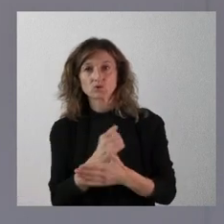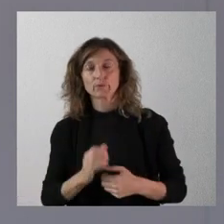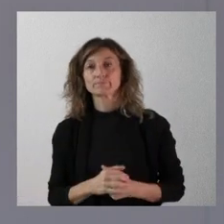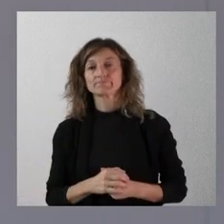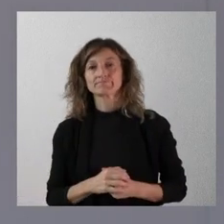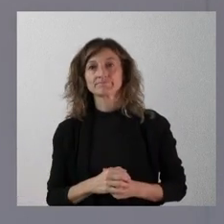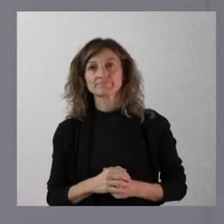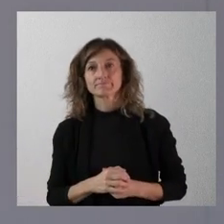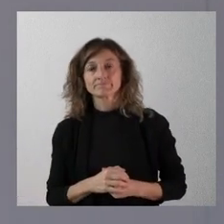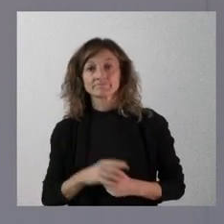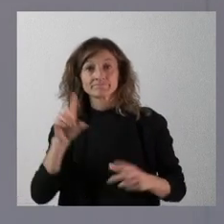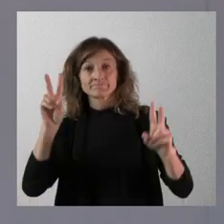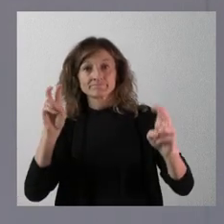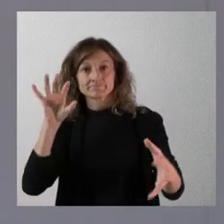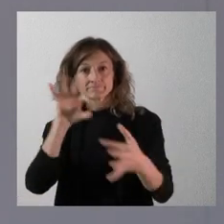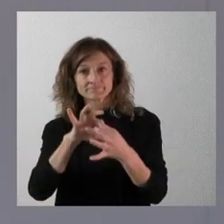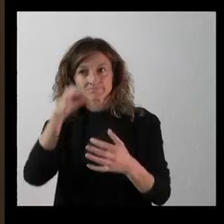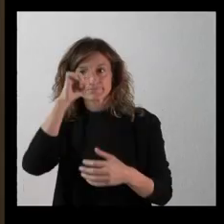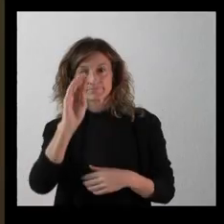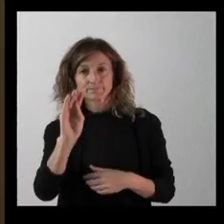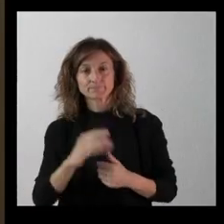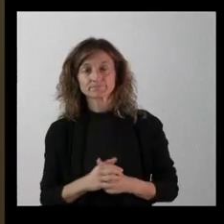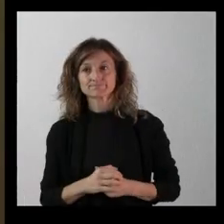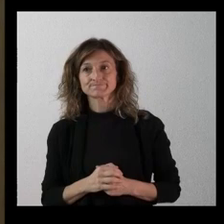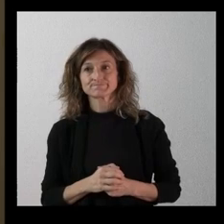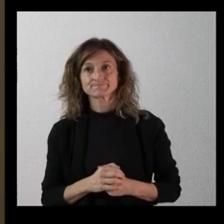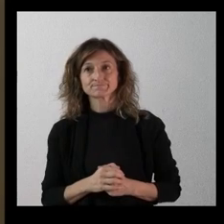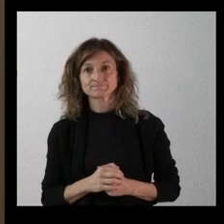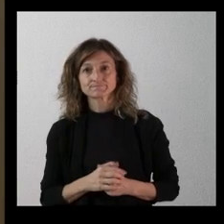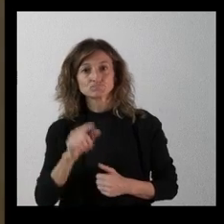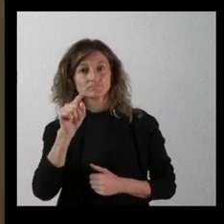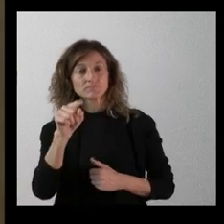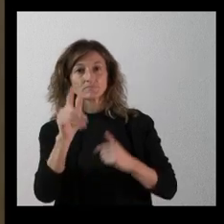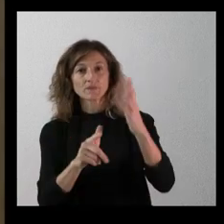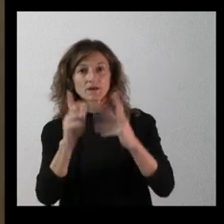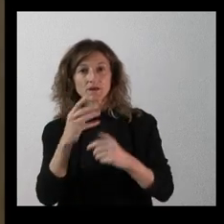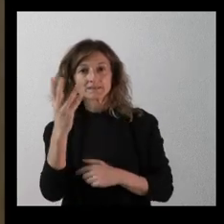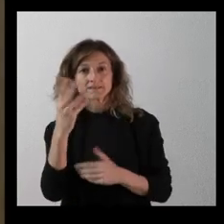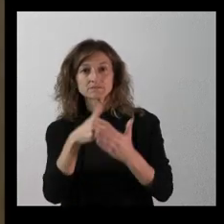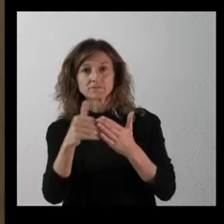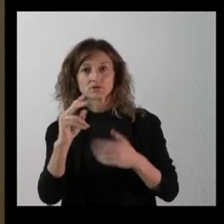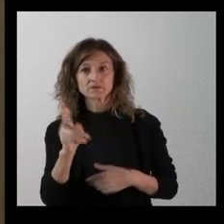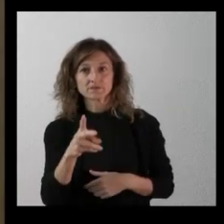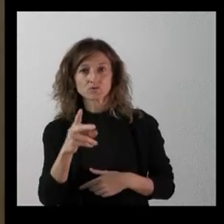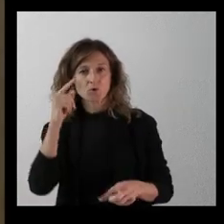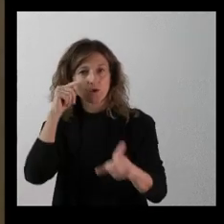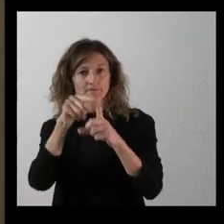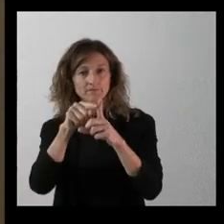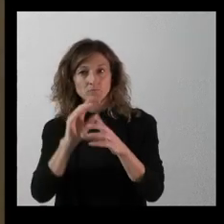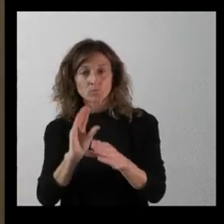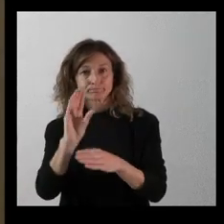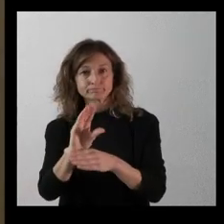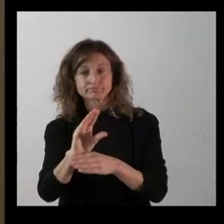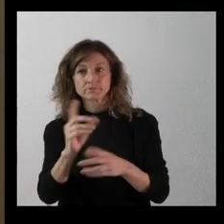sí relacionado con esto para destinar tres millones de euros a este fin y